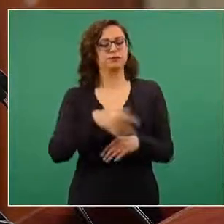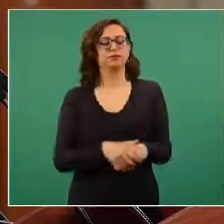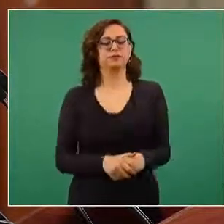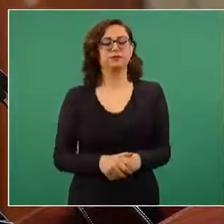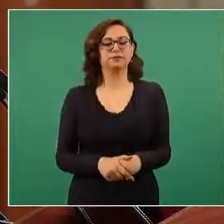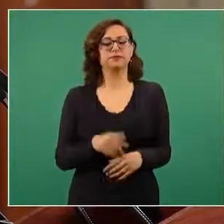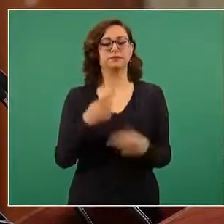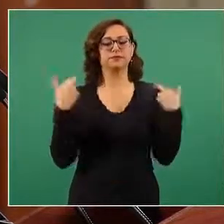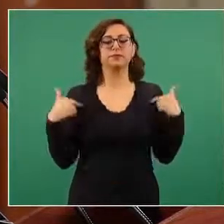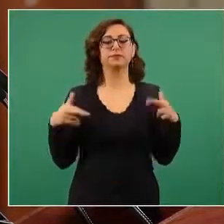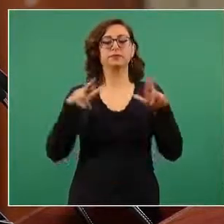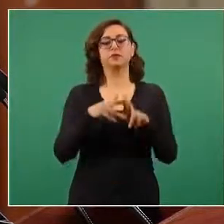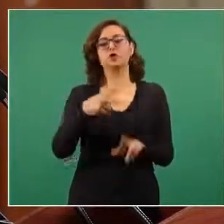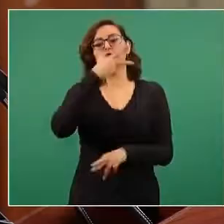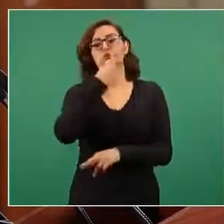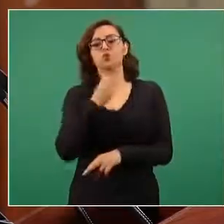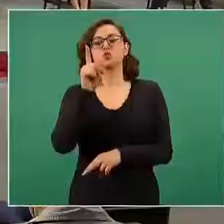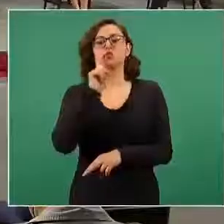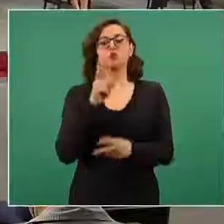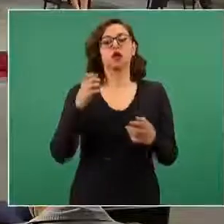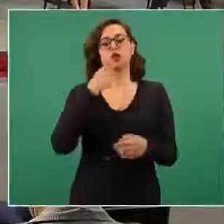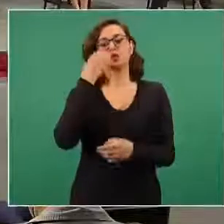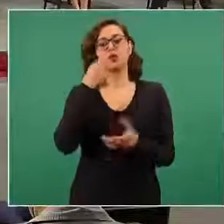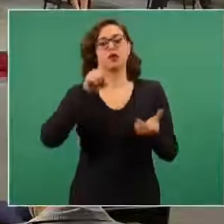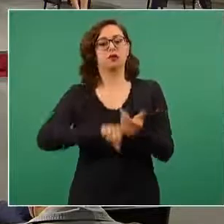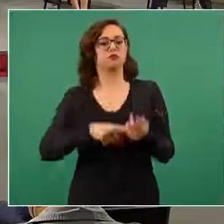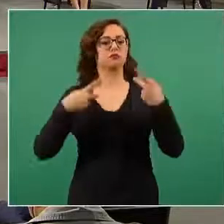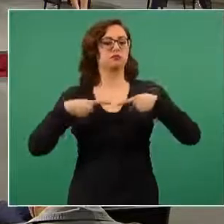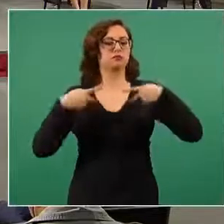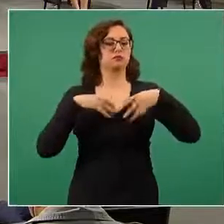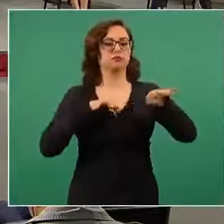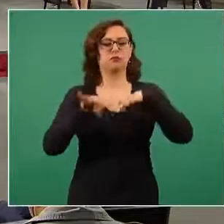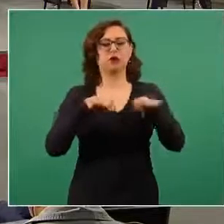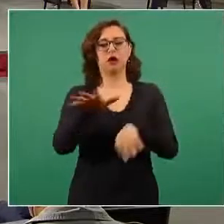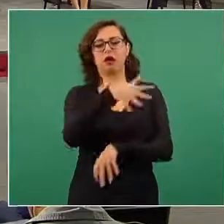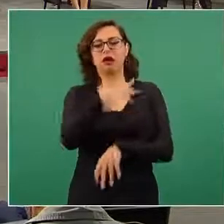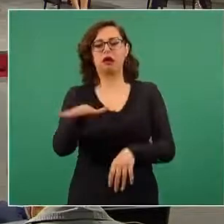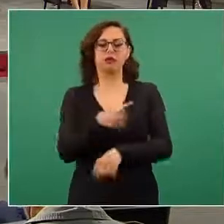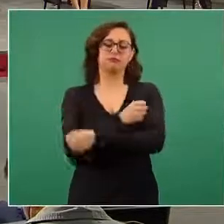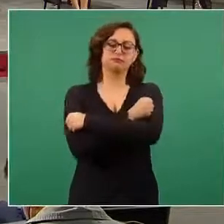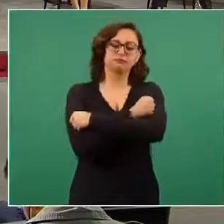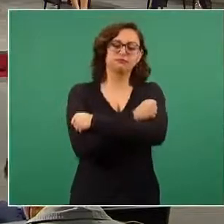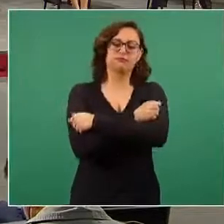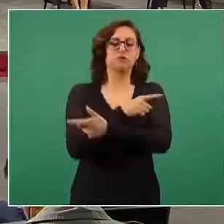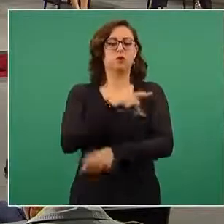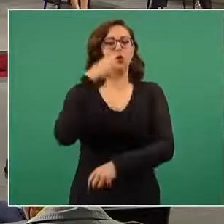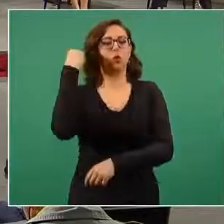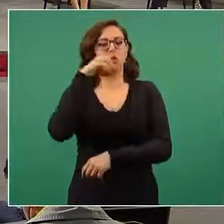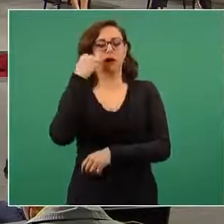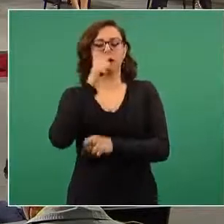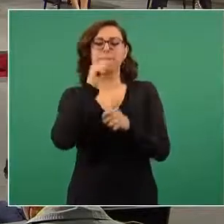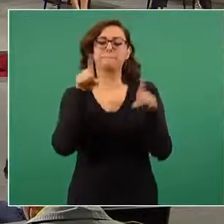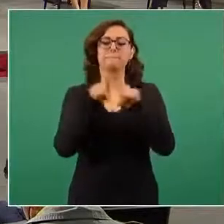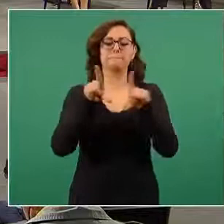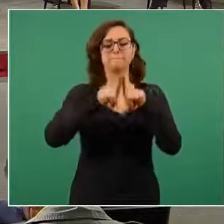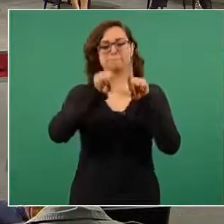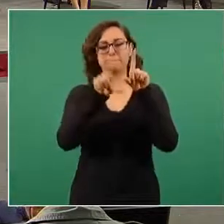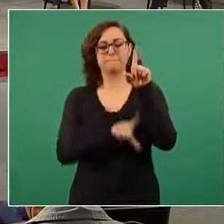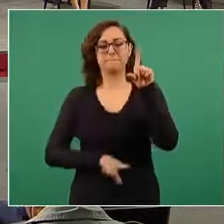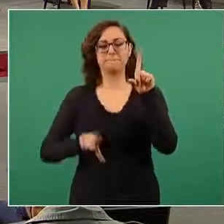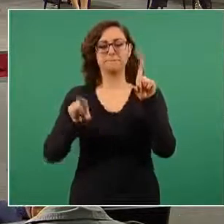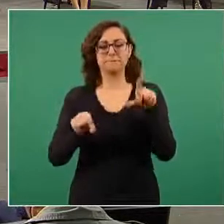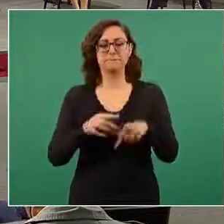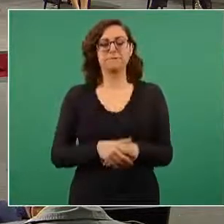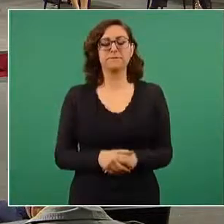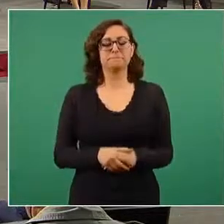abrazo a maestras, a maestros, a trabajadores de la educación de Oaxaca y de todo el país.